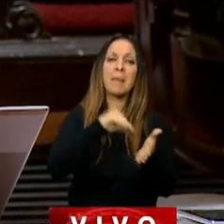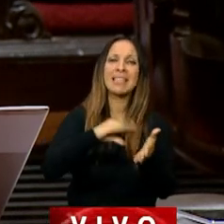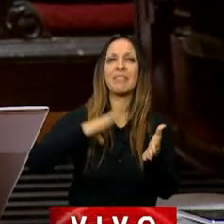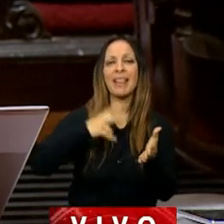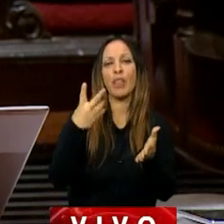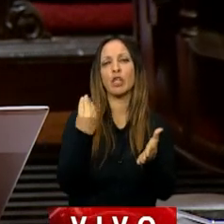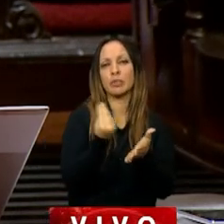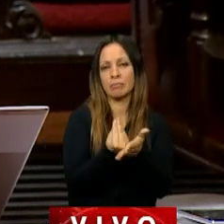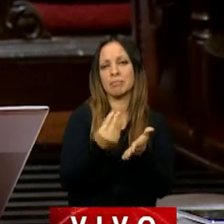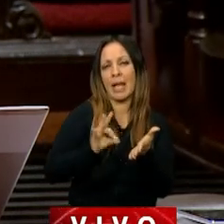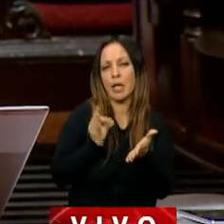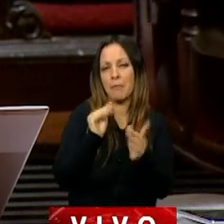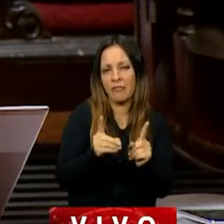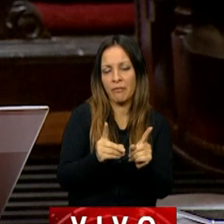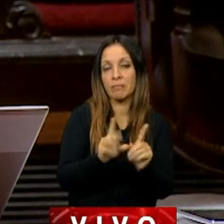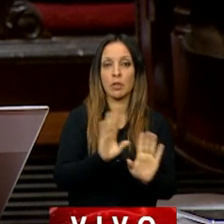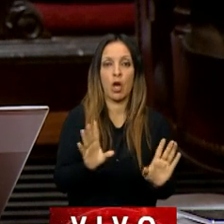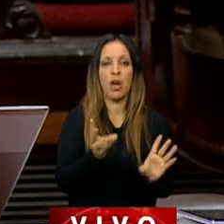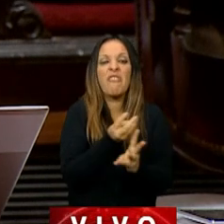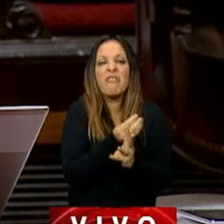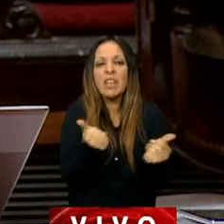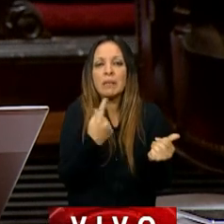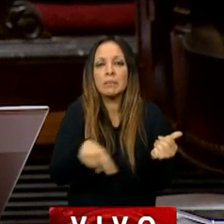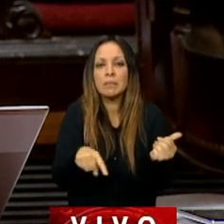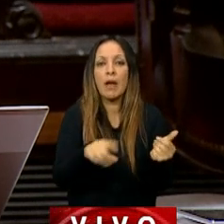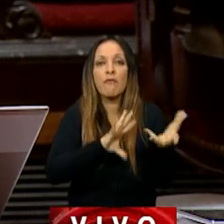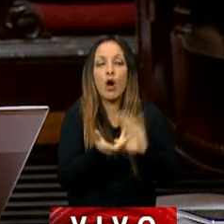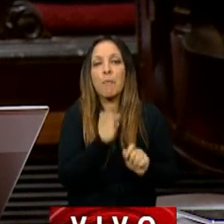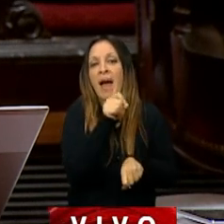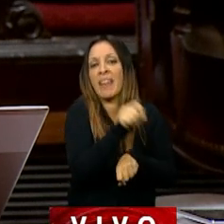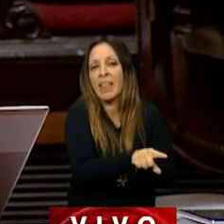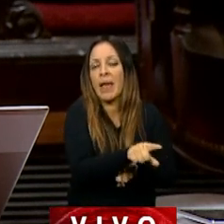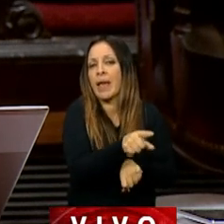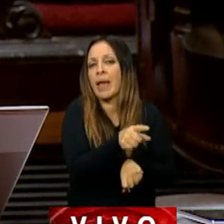mandato. Es el fin, sobre todo, de una manera de gestionar el poder.